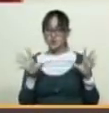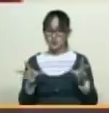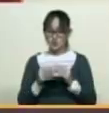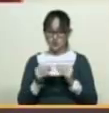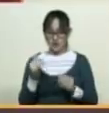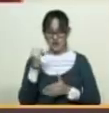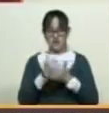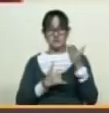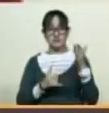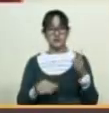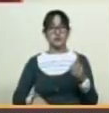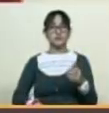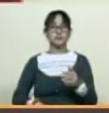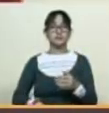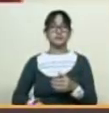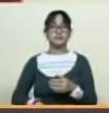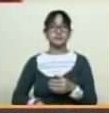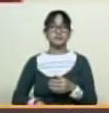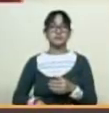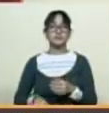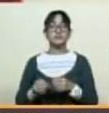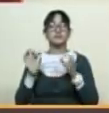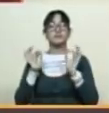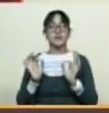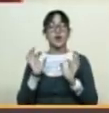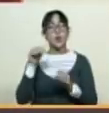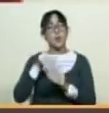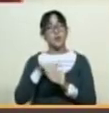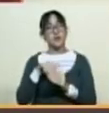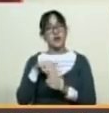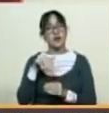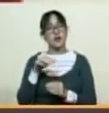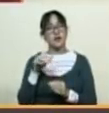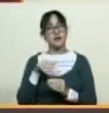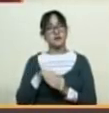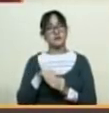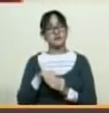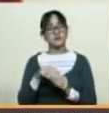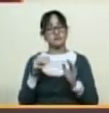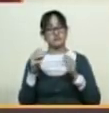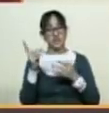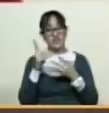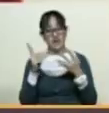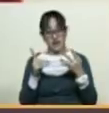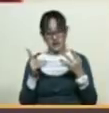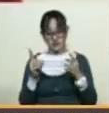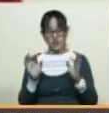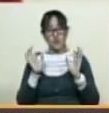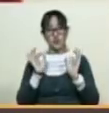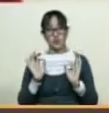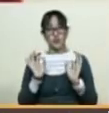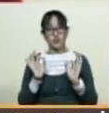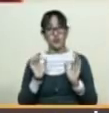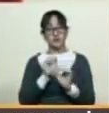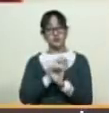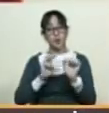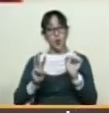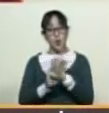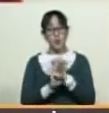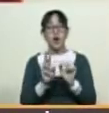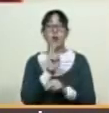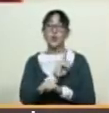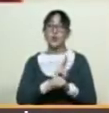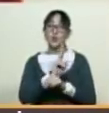los inscritos en el registro electoral y habilitados para votar en las elecciones. La base de datos también y el software